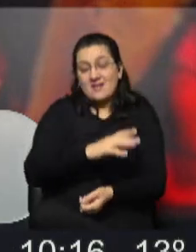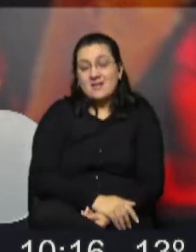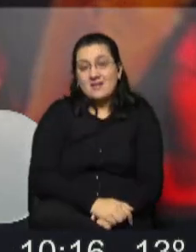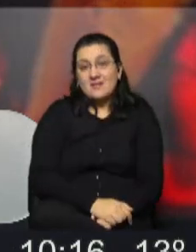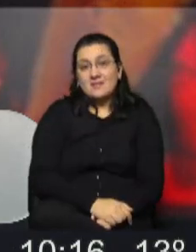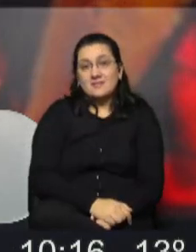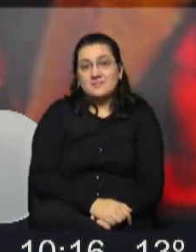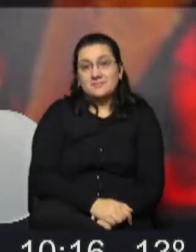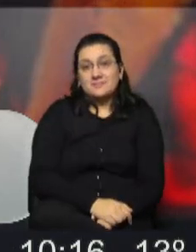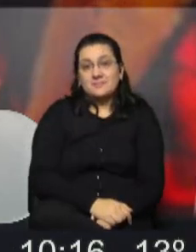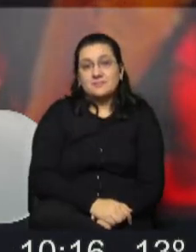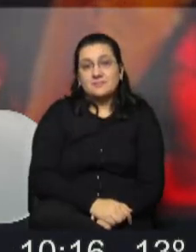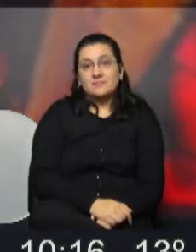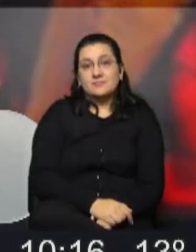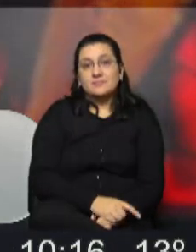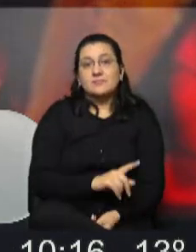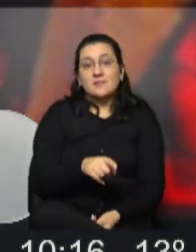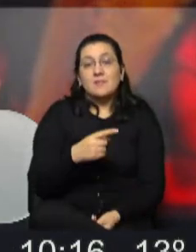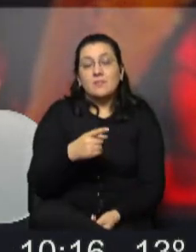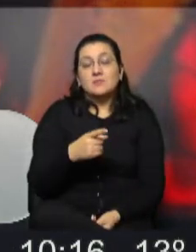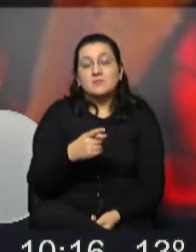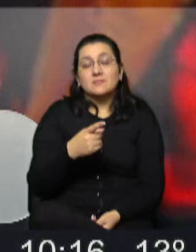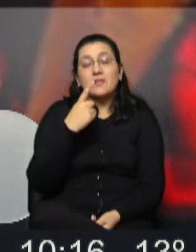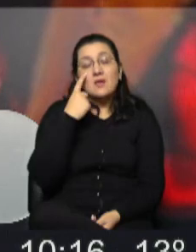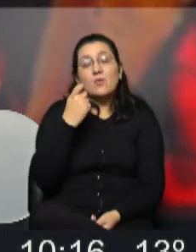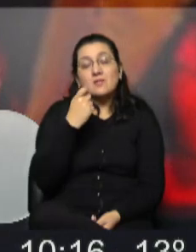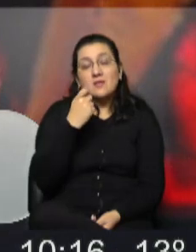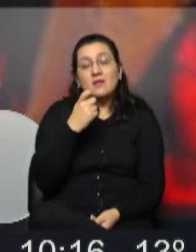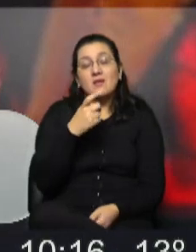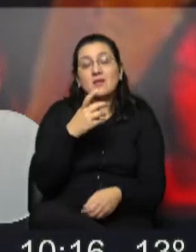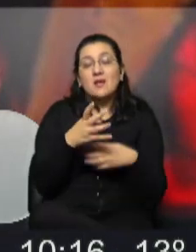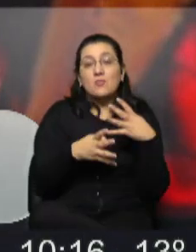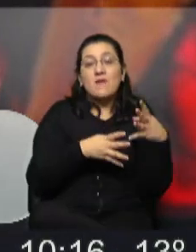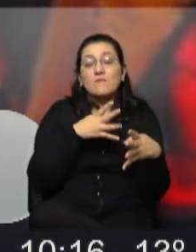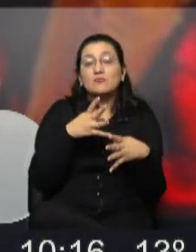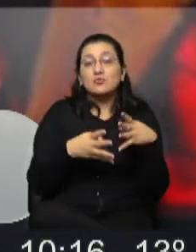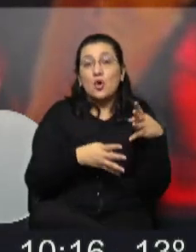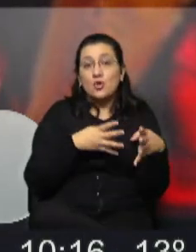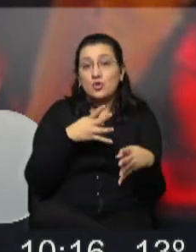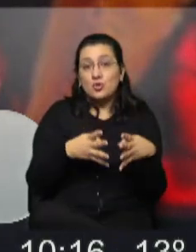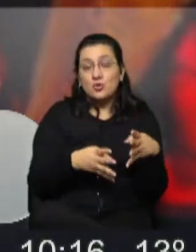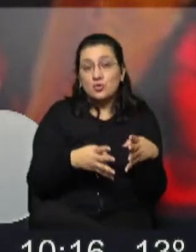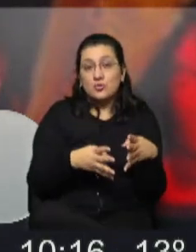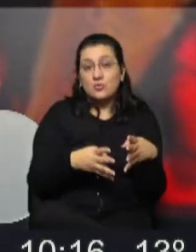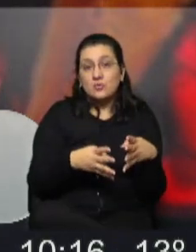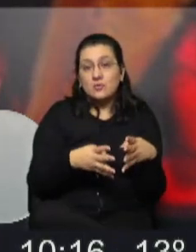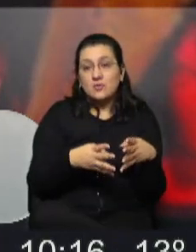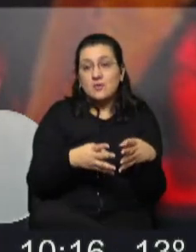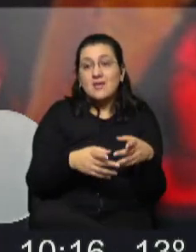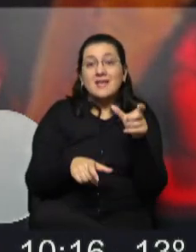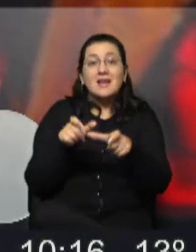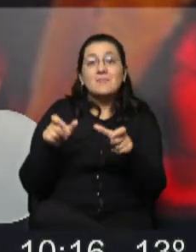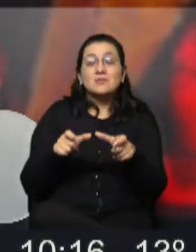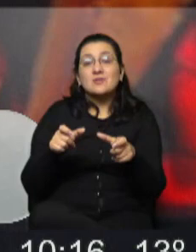después ahí me di cuenta que es una función, si es que el arte tiene alguna función, para mí es la única, es sacar a la gente